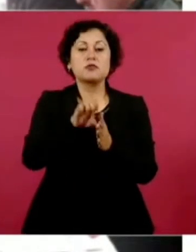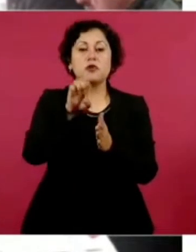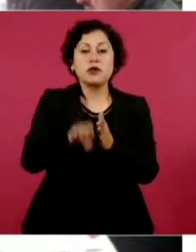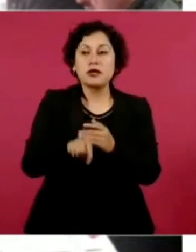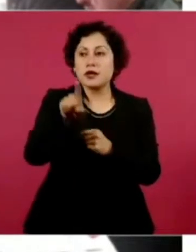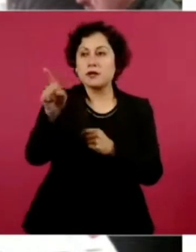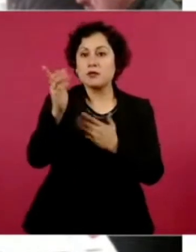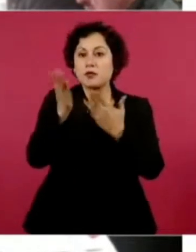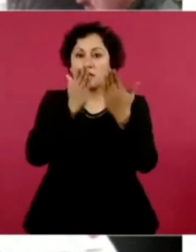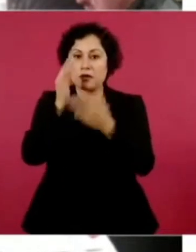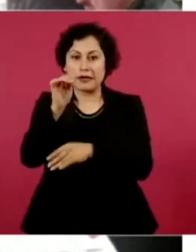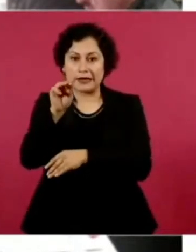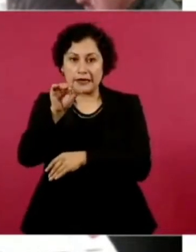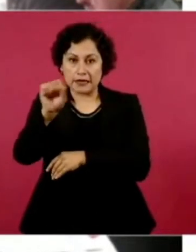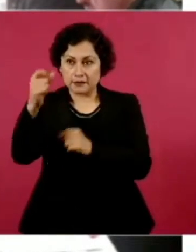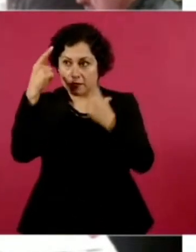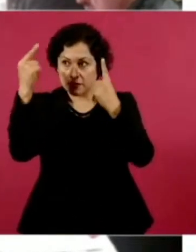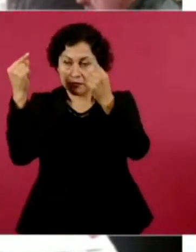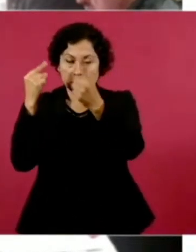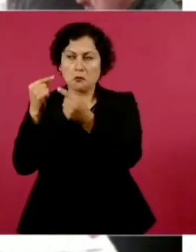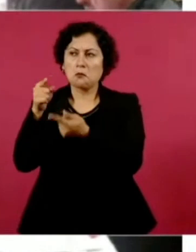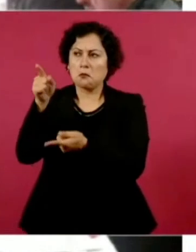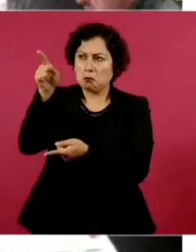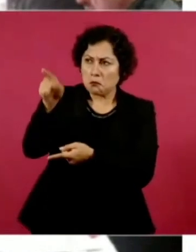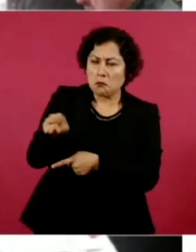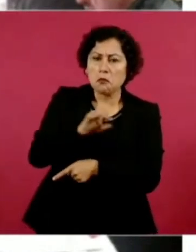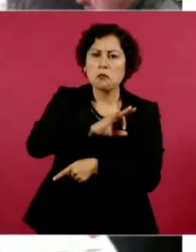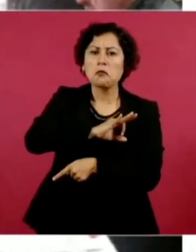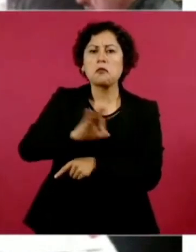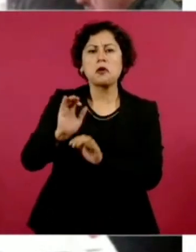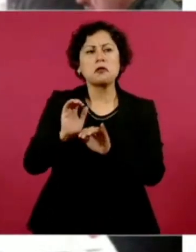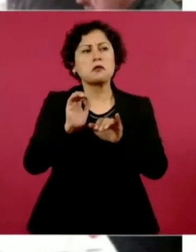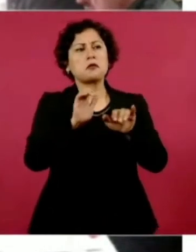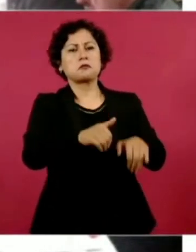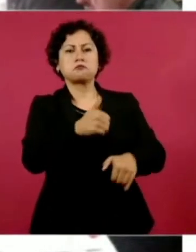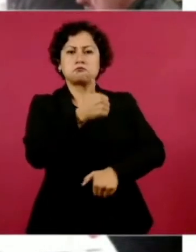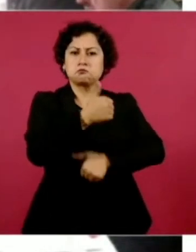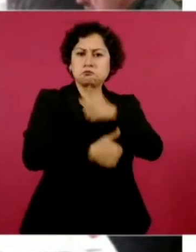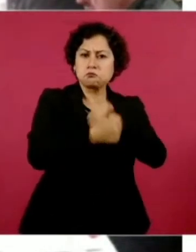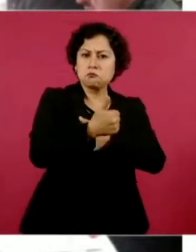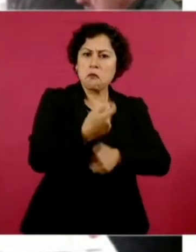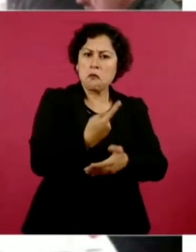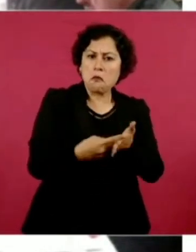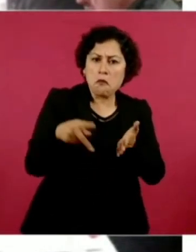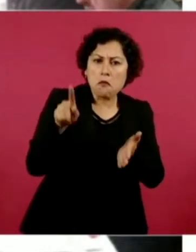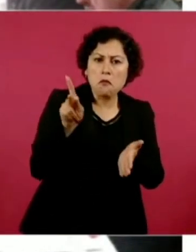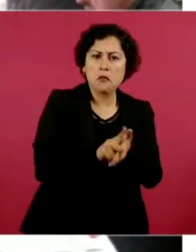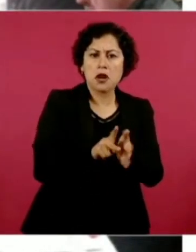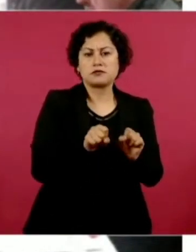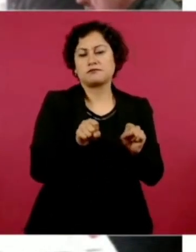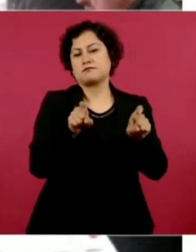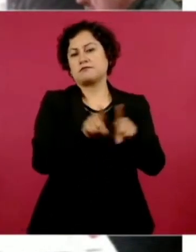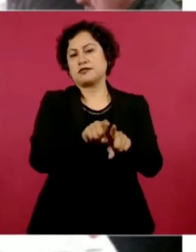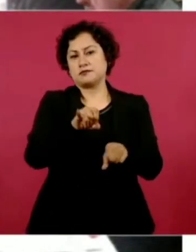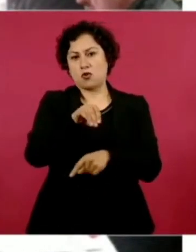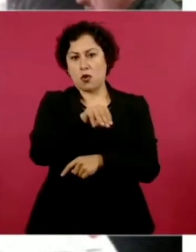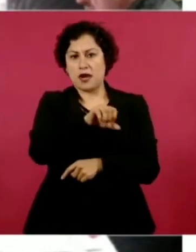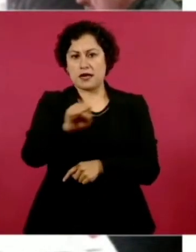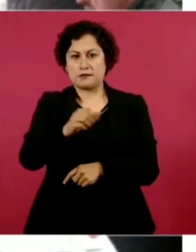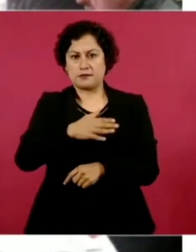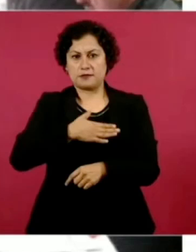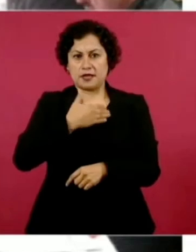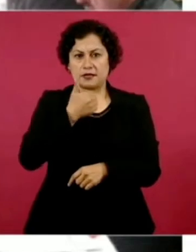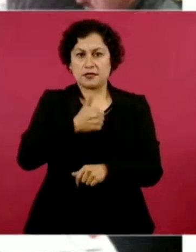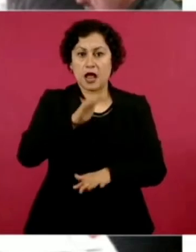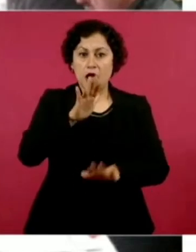IMSS también pueden optar por una plaza, por alguna posición en el IMSS Bienestar. Muchas veces hay